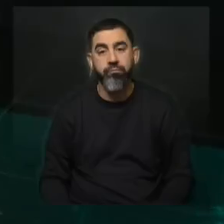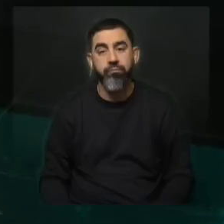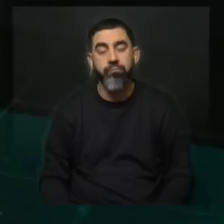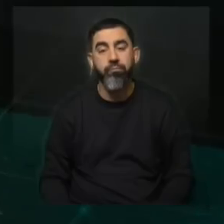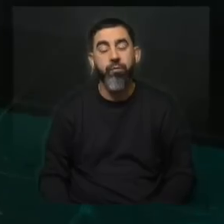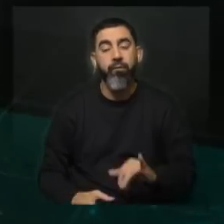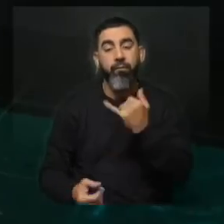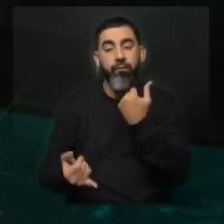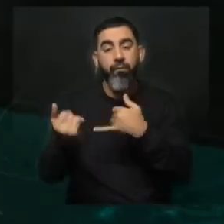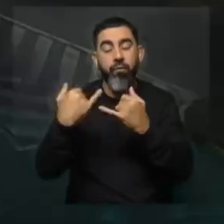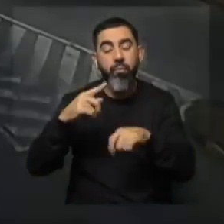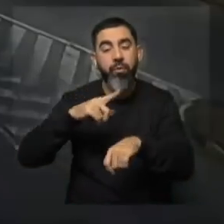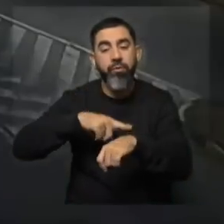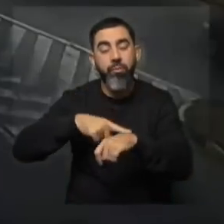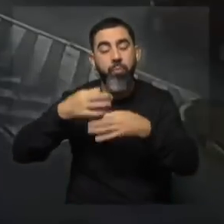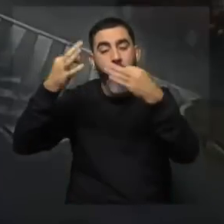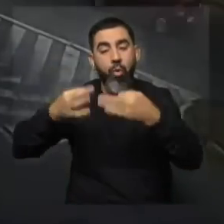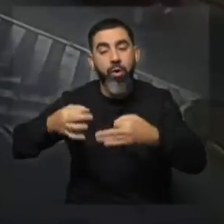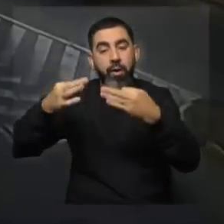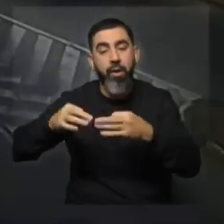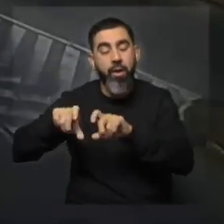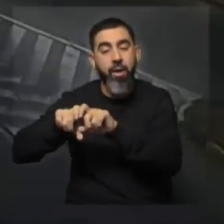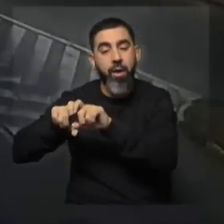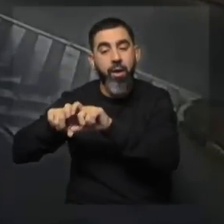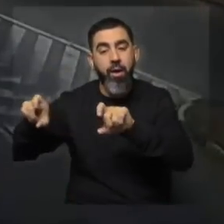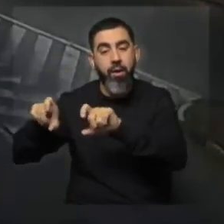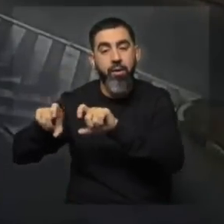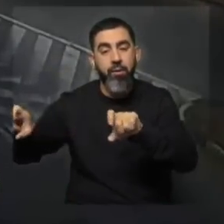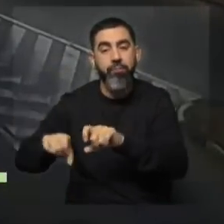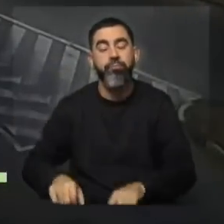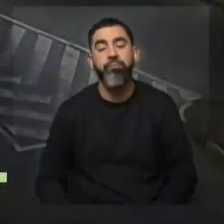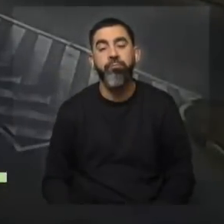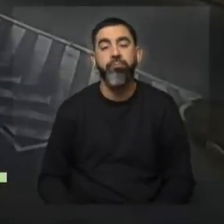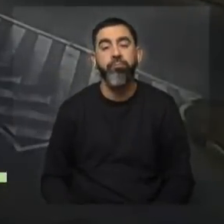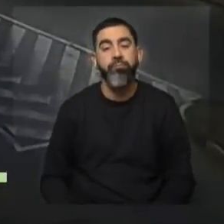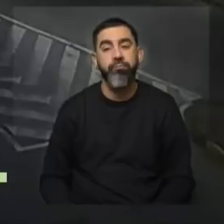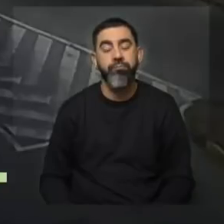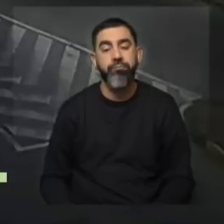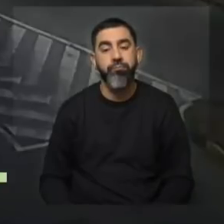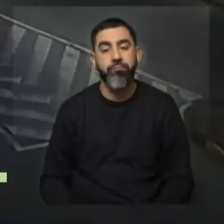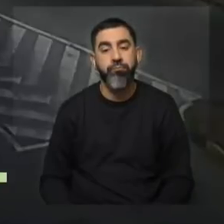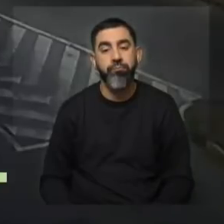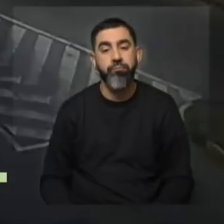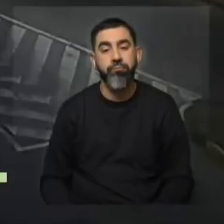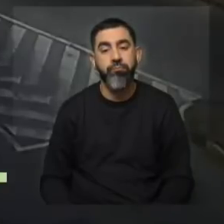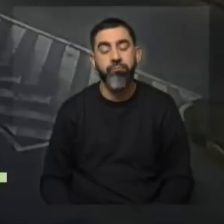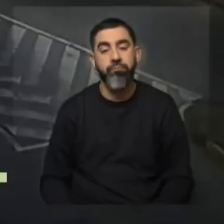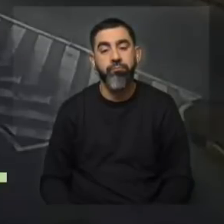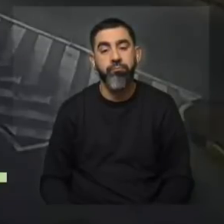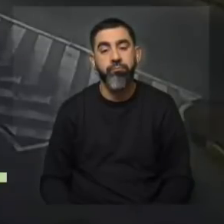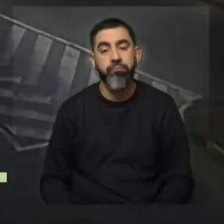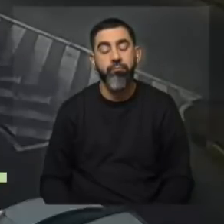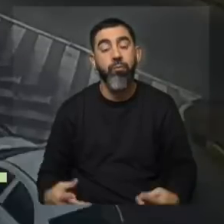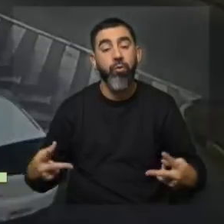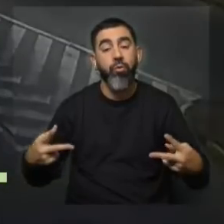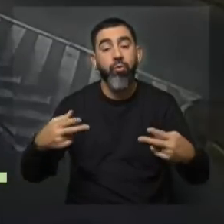lo que ocurre en tiempo real como siempre algunos aportes que nos hace el cgm a esta hora bien y vamos a comenzar porque va a estar